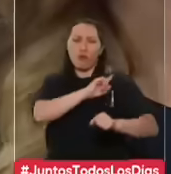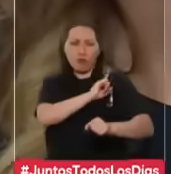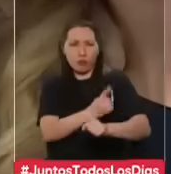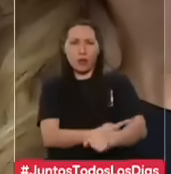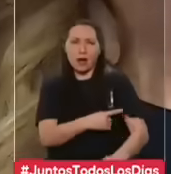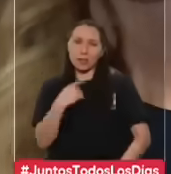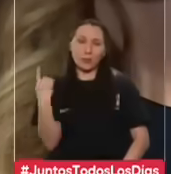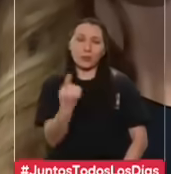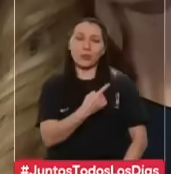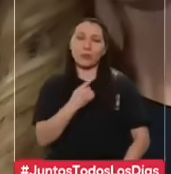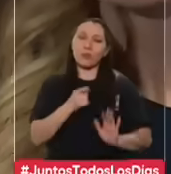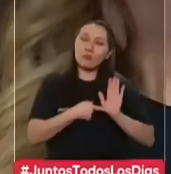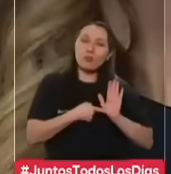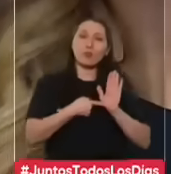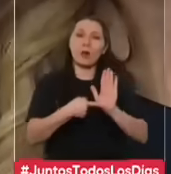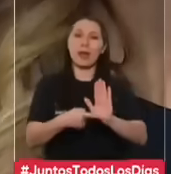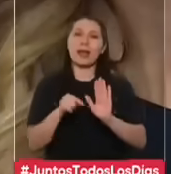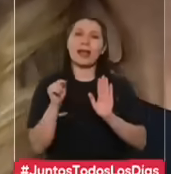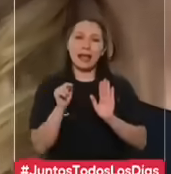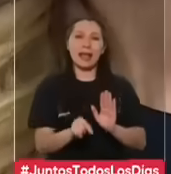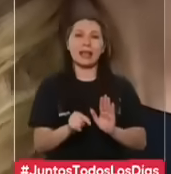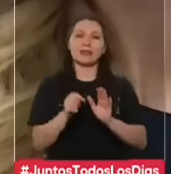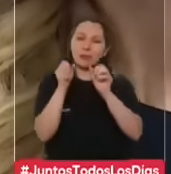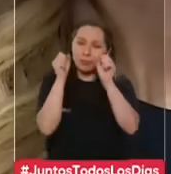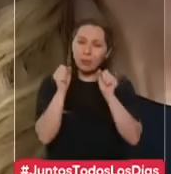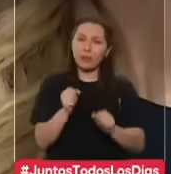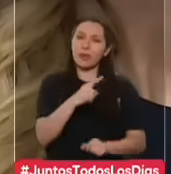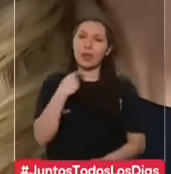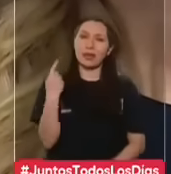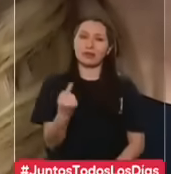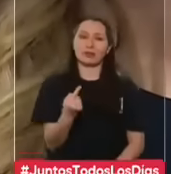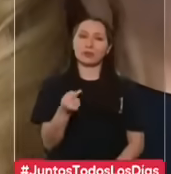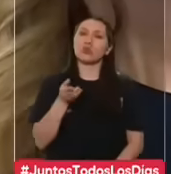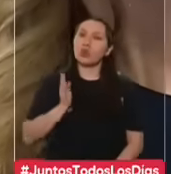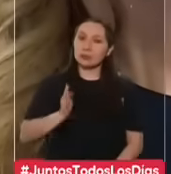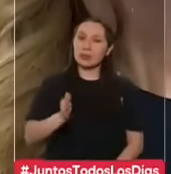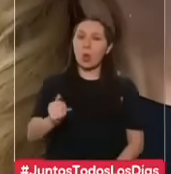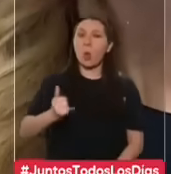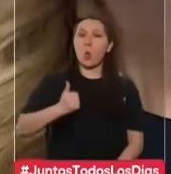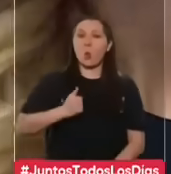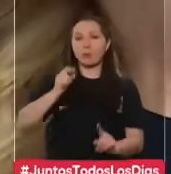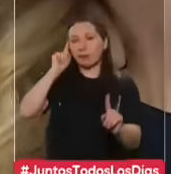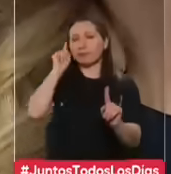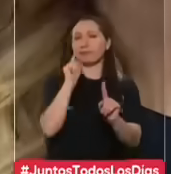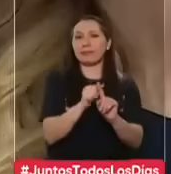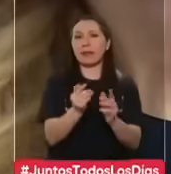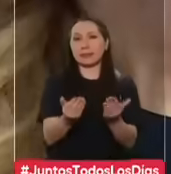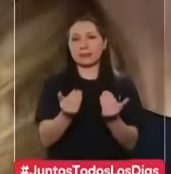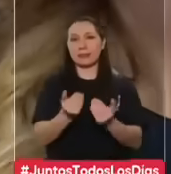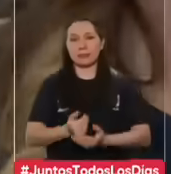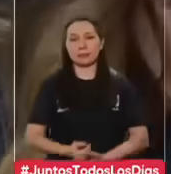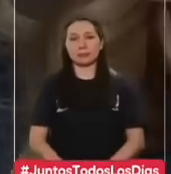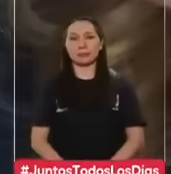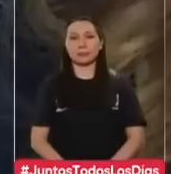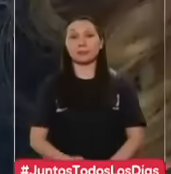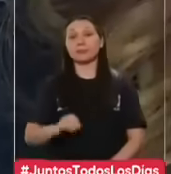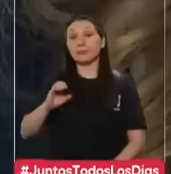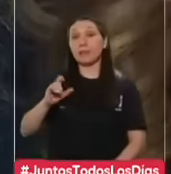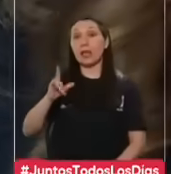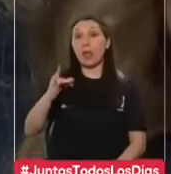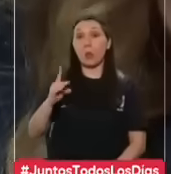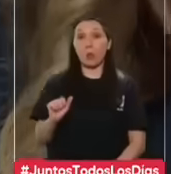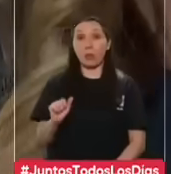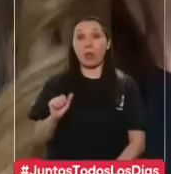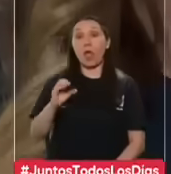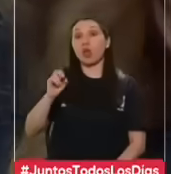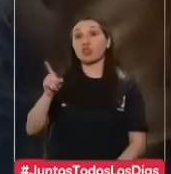fuertes. Entonces, demostremos eso y seamos capaces de seguir cumpliendo las metas que necesitamos. Y Claudia Conserva